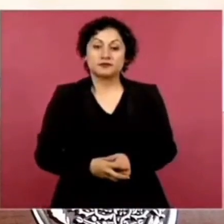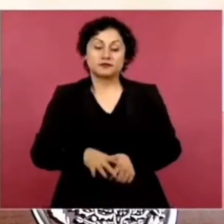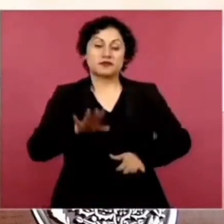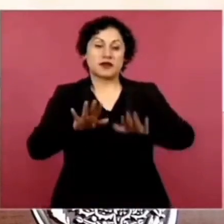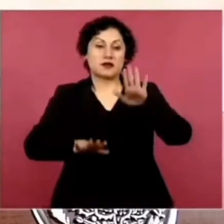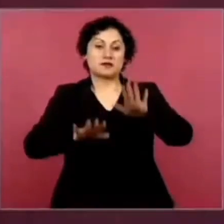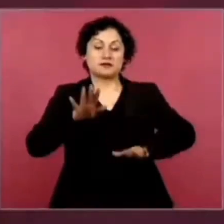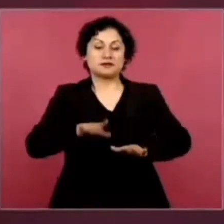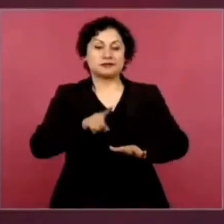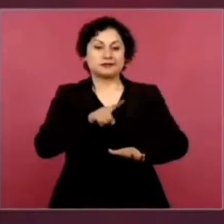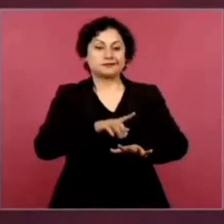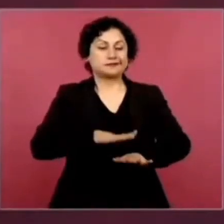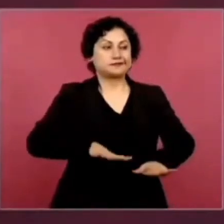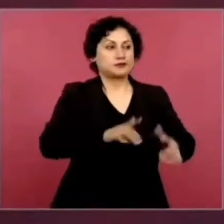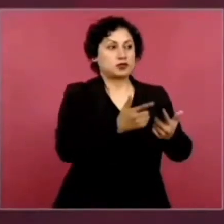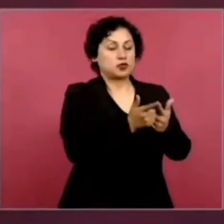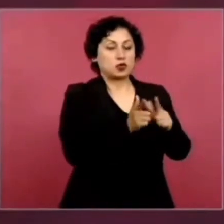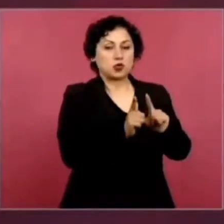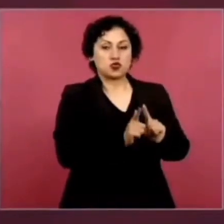zapatismo,